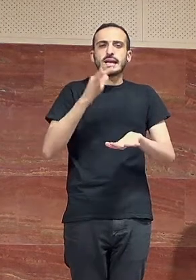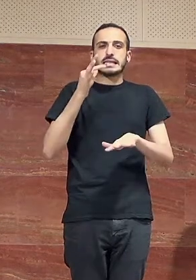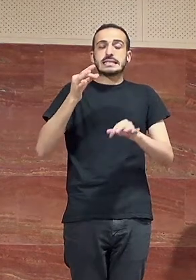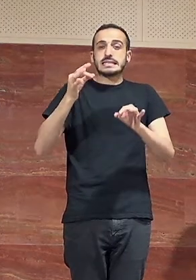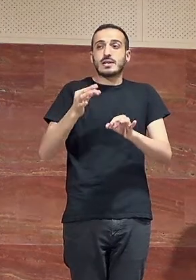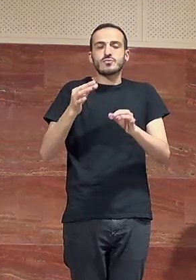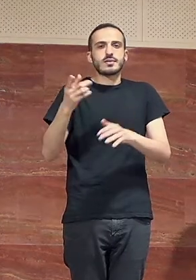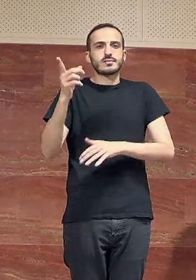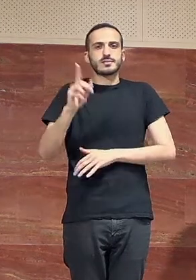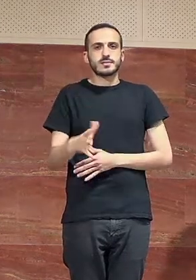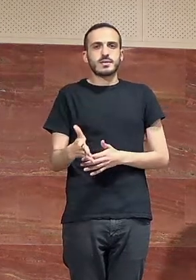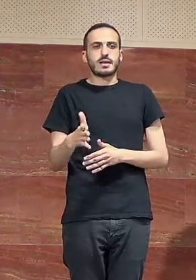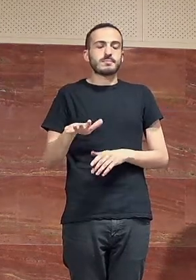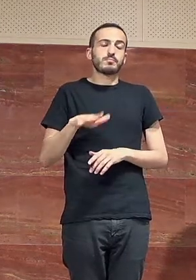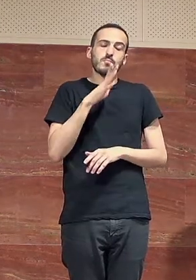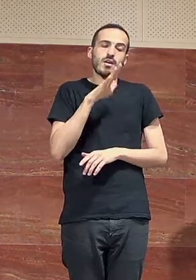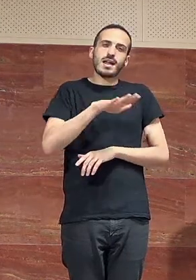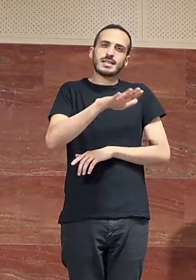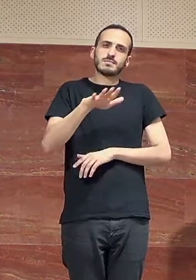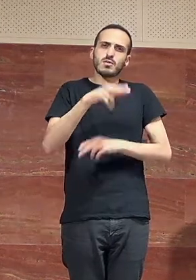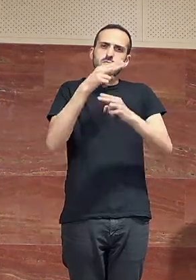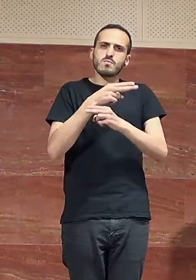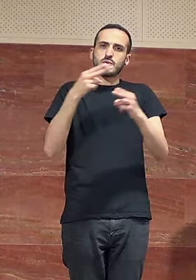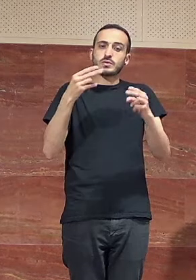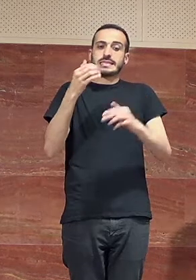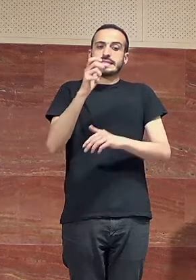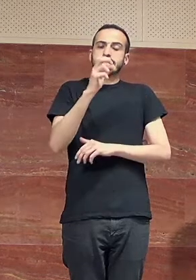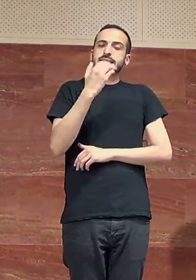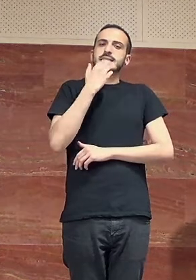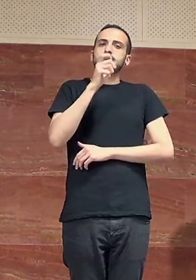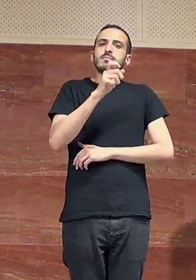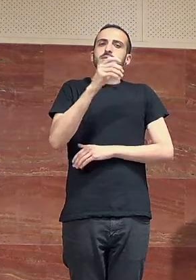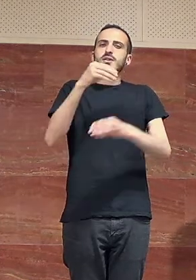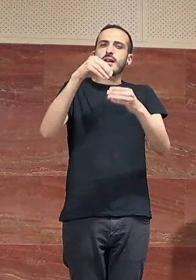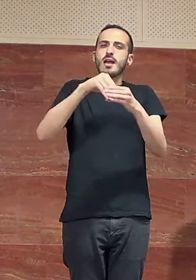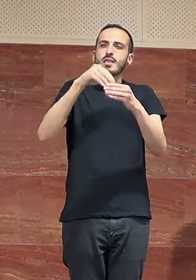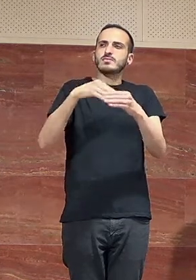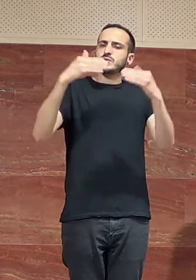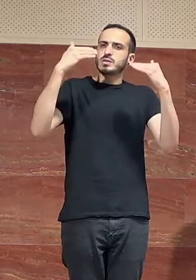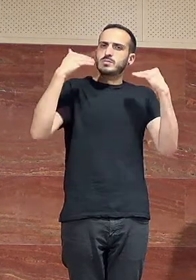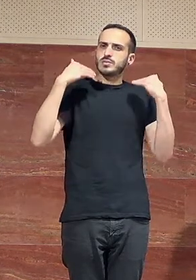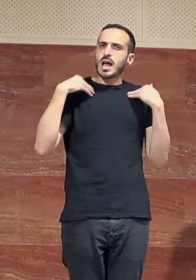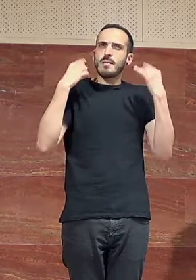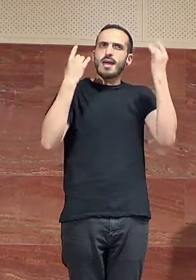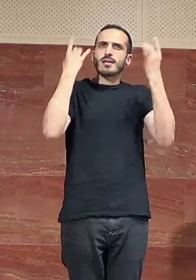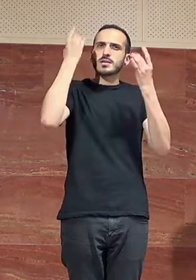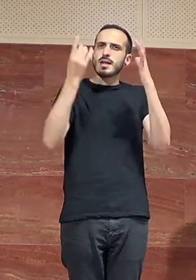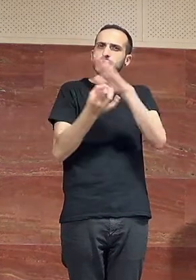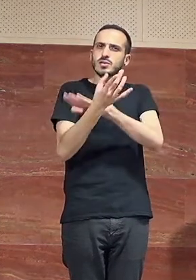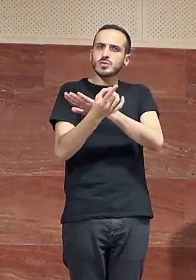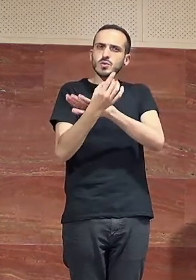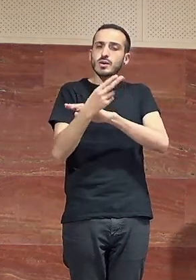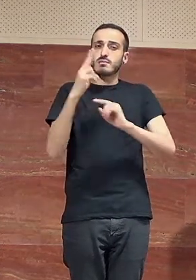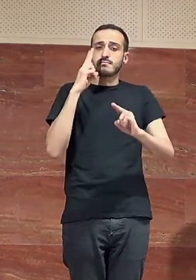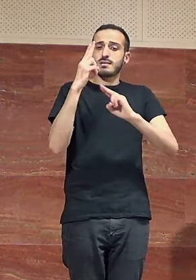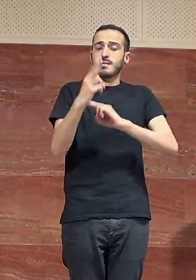en la definición del espacio público, porque entendemos que cuando ellos son responsables y han generado actividad en el espacio público, van a ser respetuosos con ese